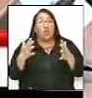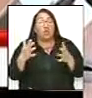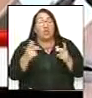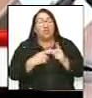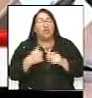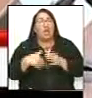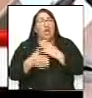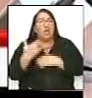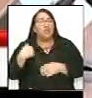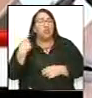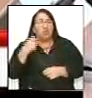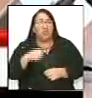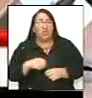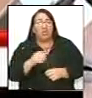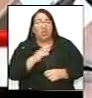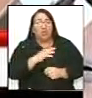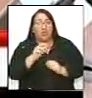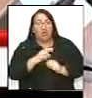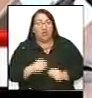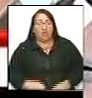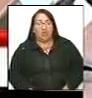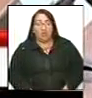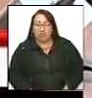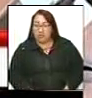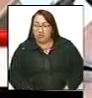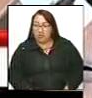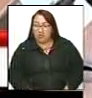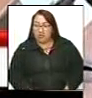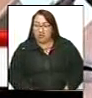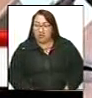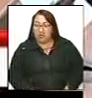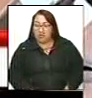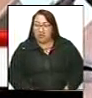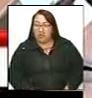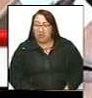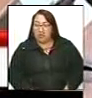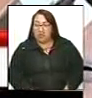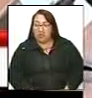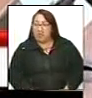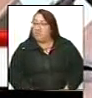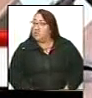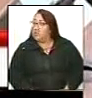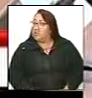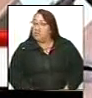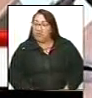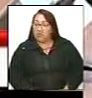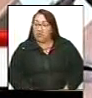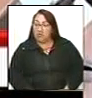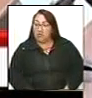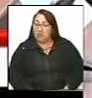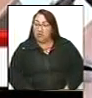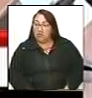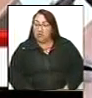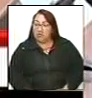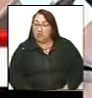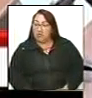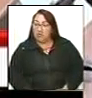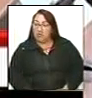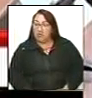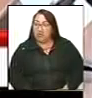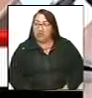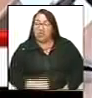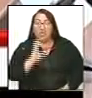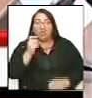venido de gobiernos regionales y creo que es importante también involucrar a las autoridades de los tres niveles de